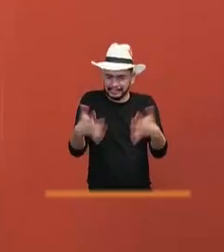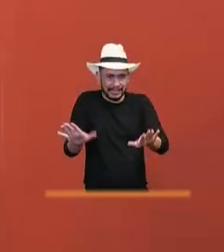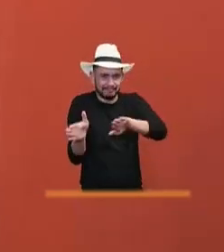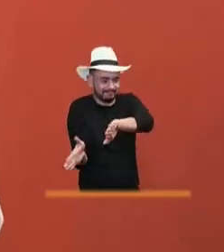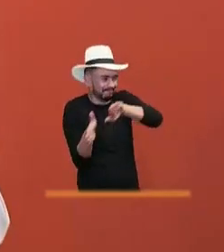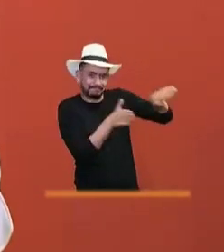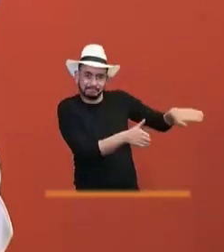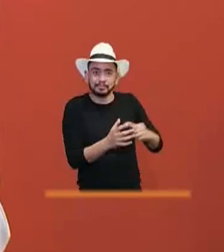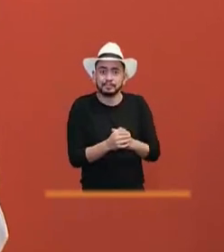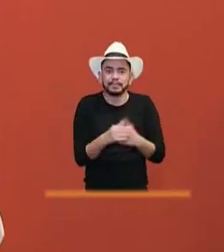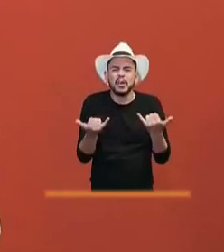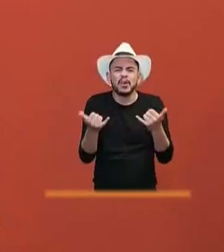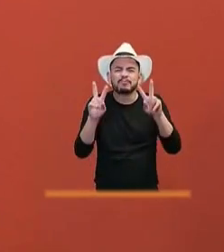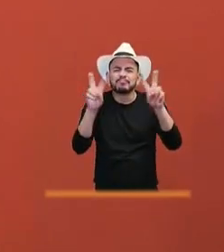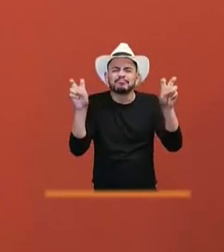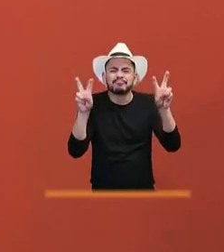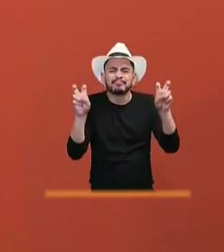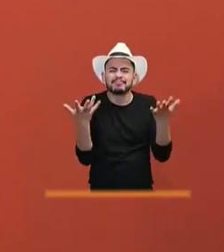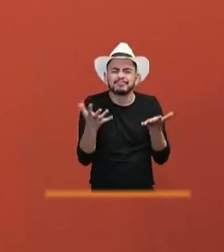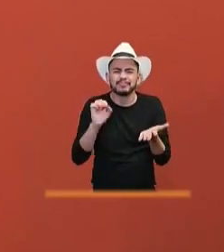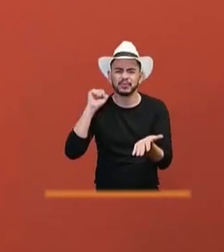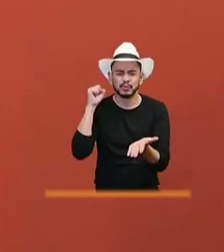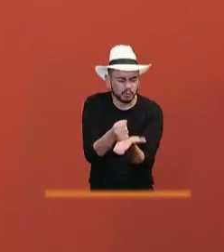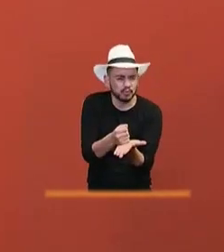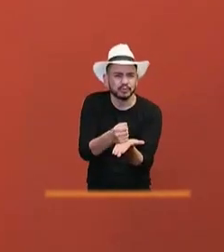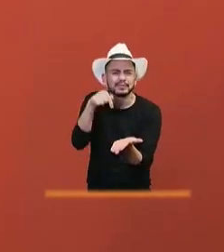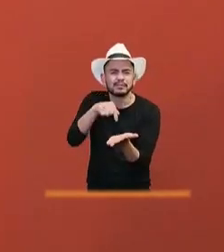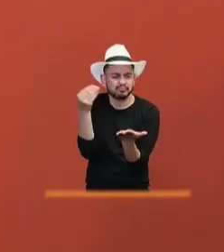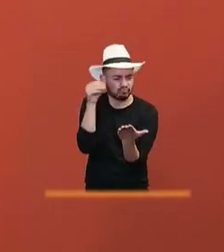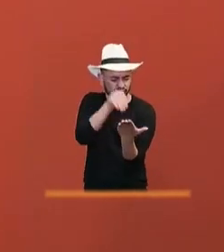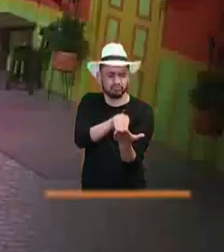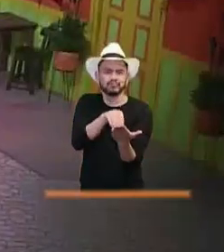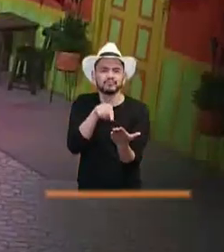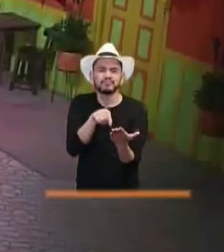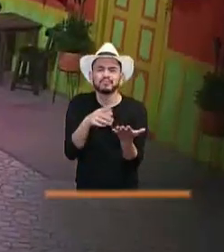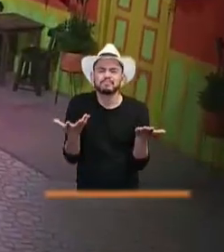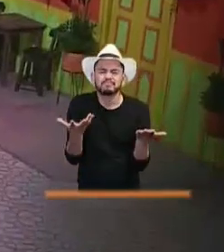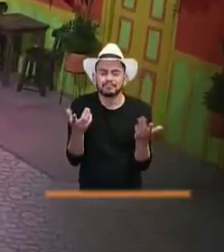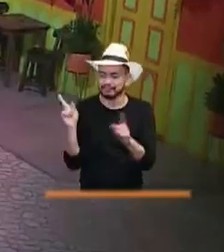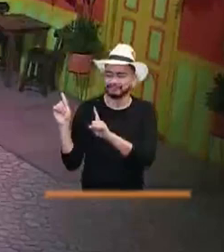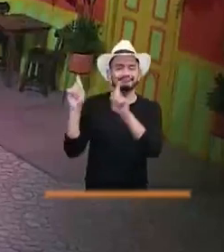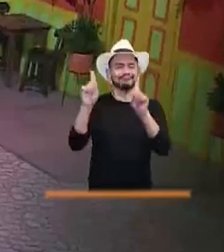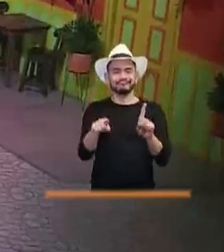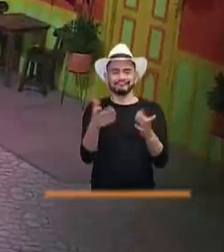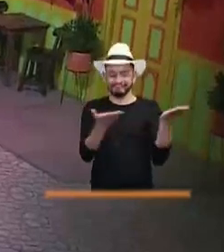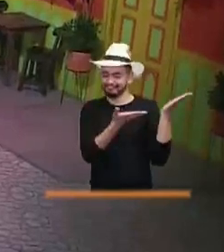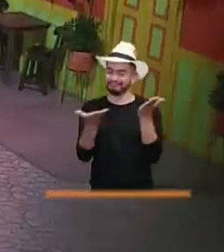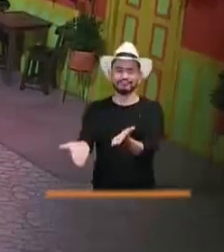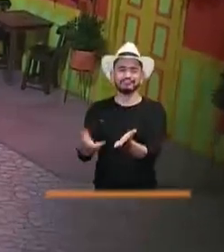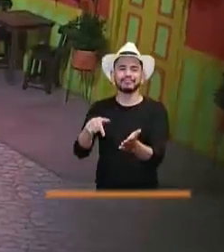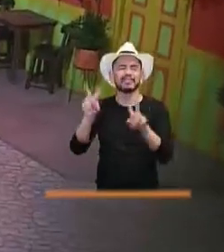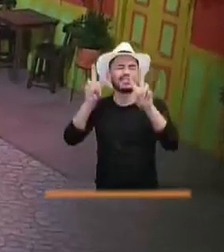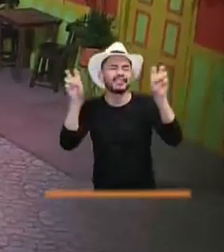primera pareja que viene y está conformada por Aldo Juliano Campo y el trovador Cacao. ¿Y el tema es? El tema